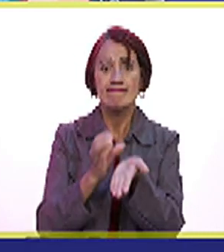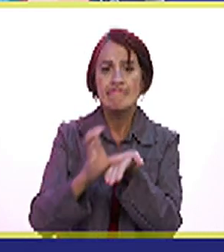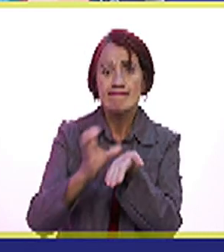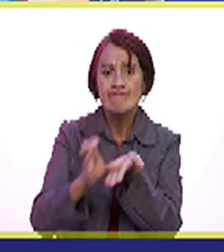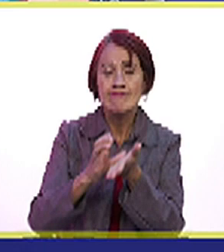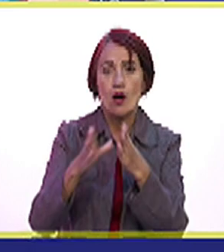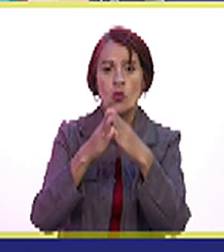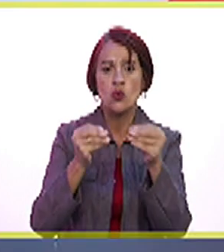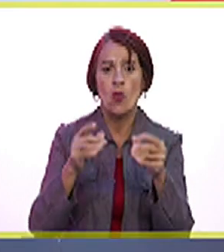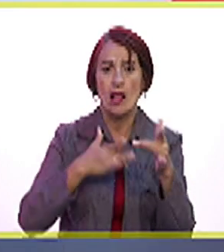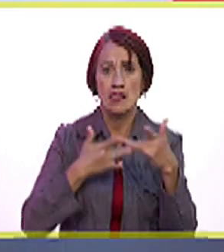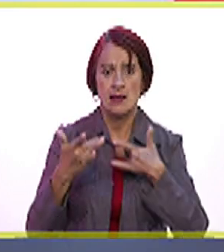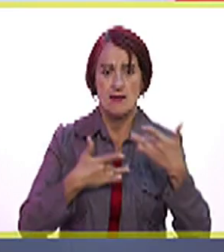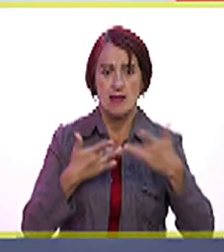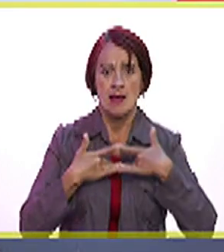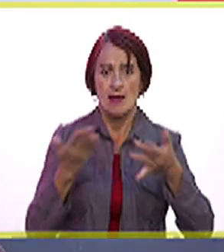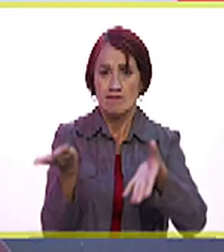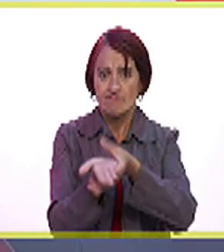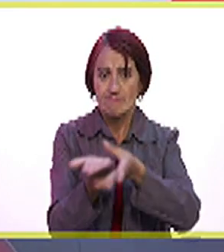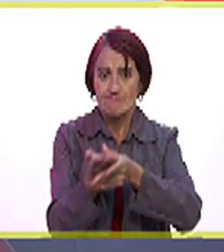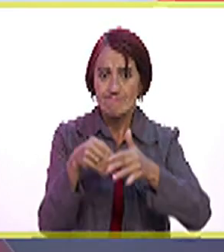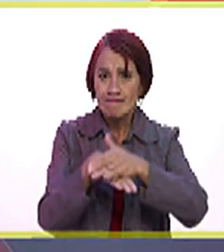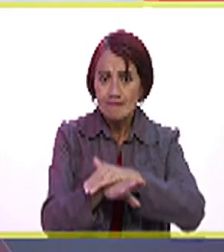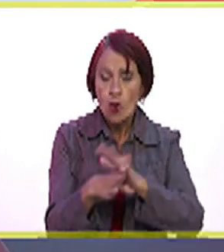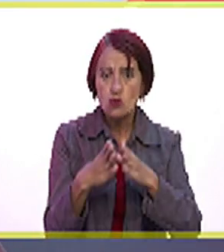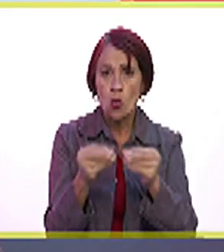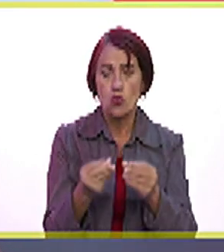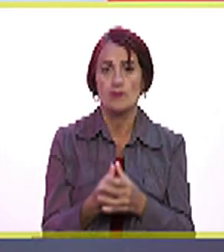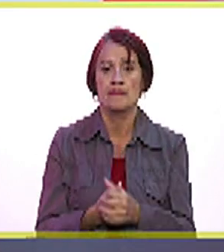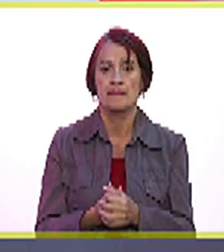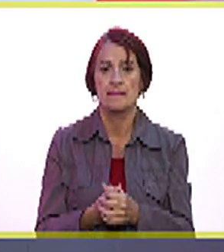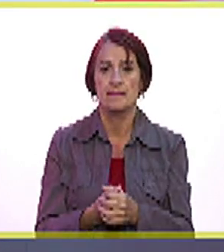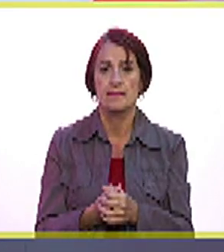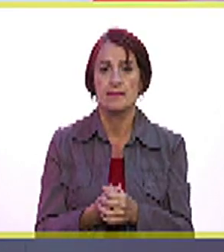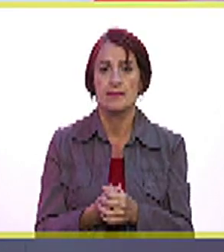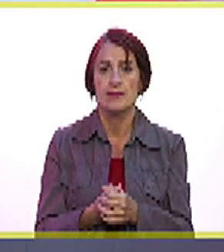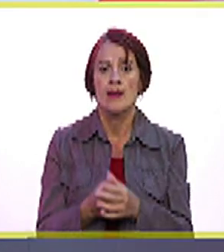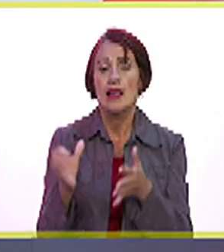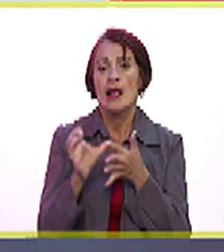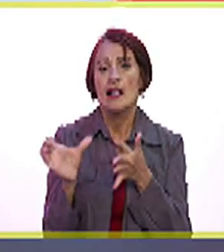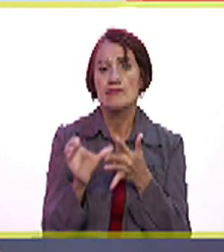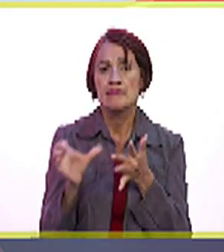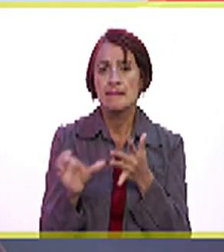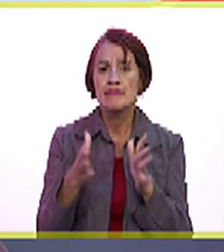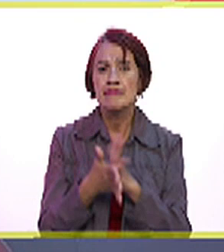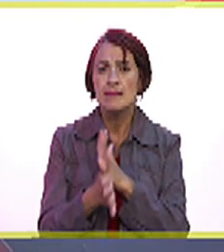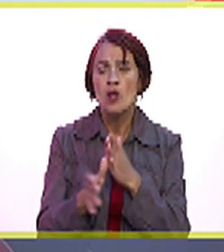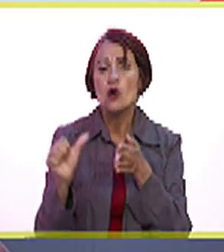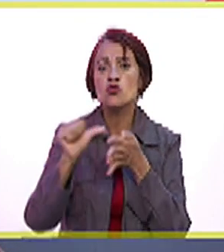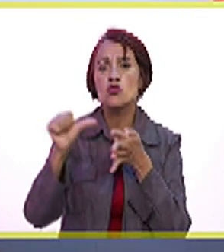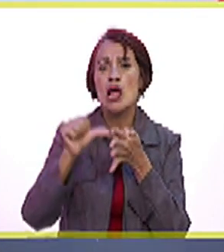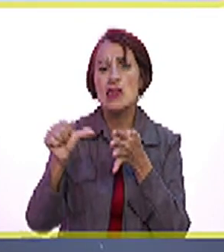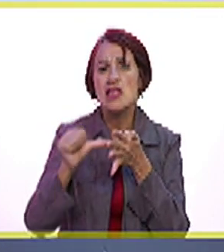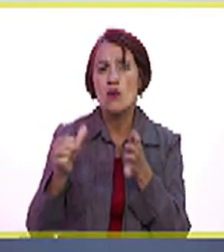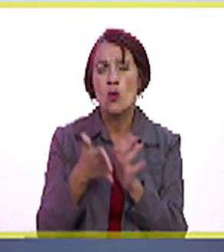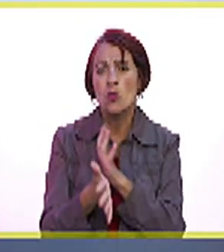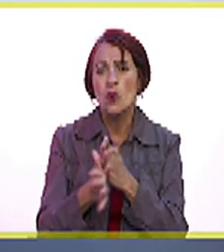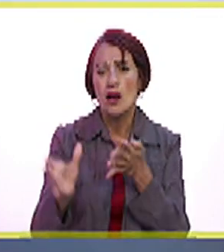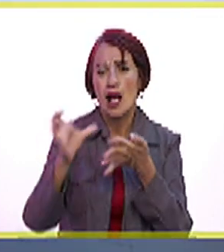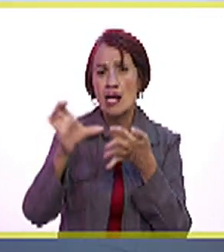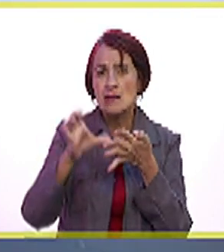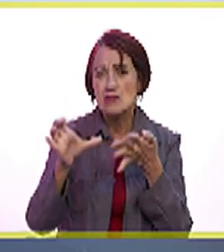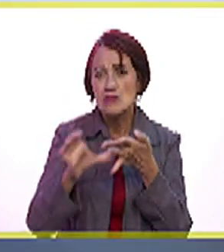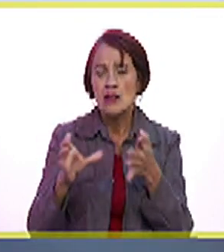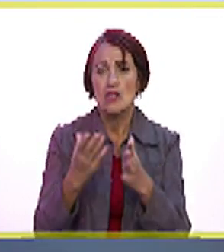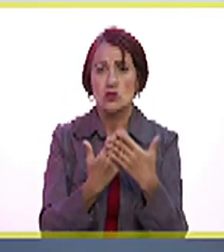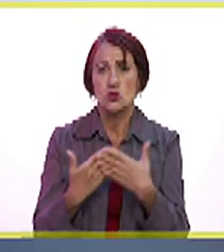planteado durante esta modalidad a distancia. Bien, las características. Primero encontramos los sustantivos. ¿Cuáles son las características que enfocan como tal a